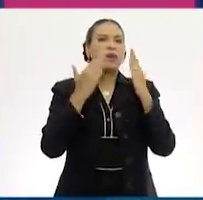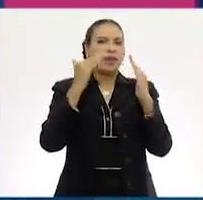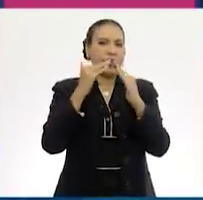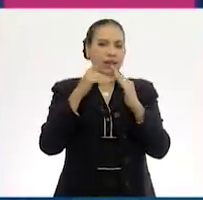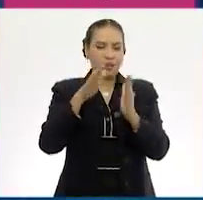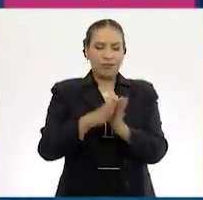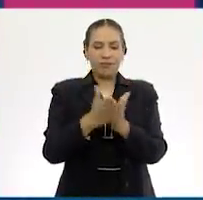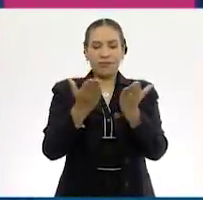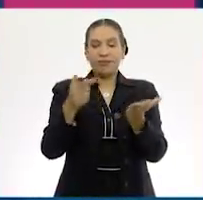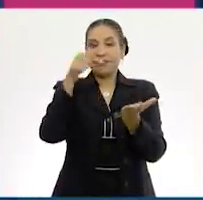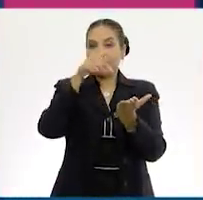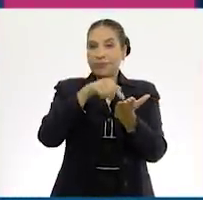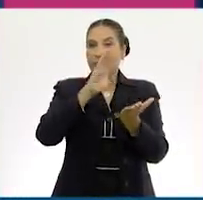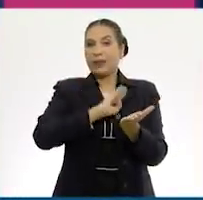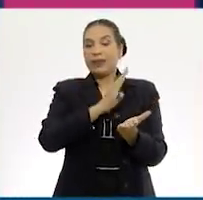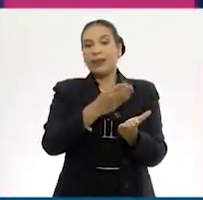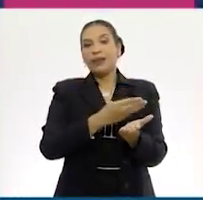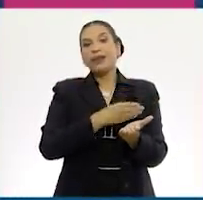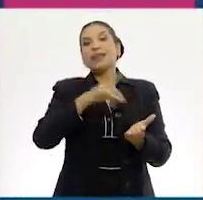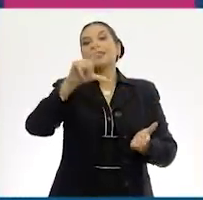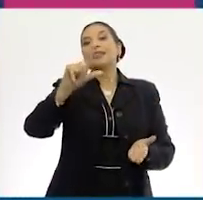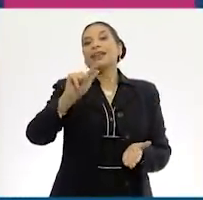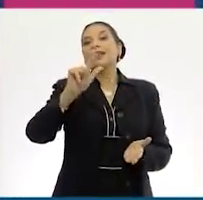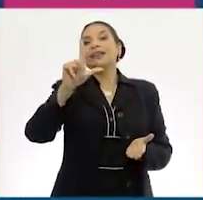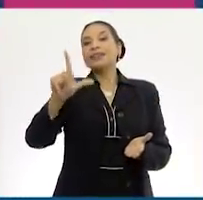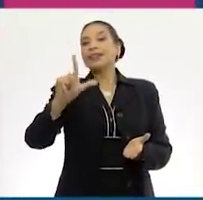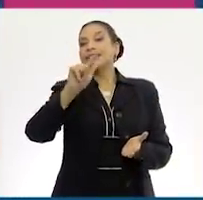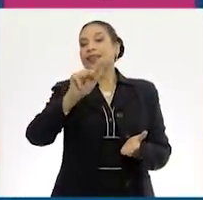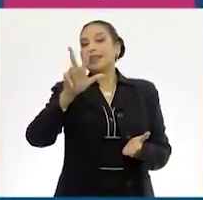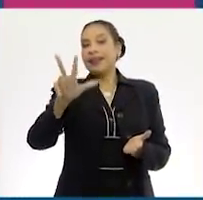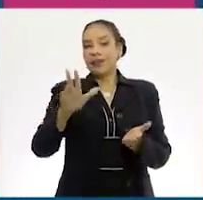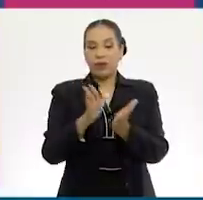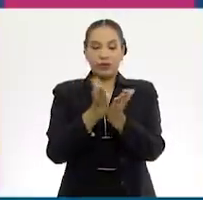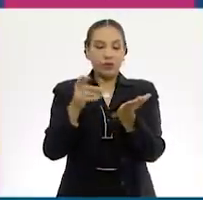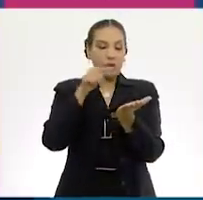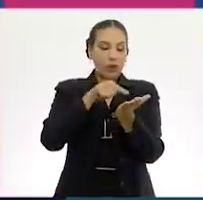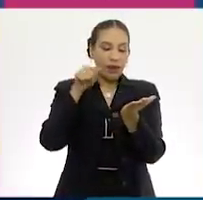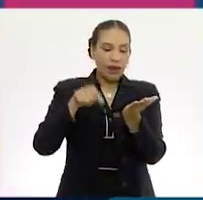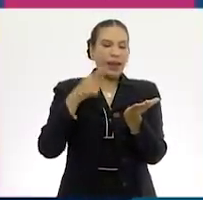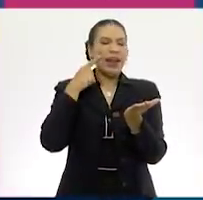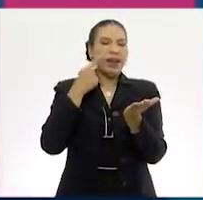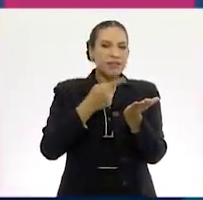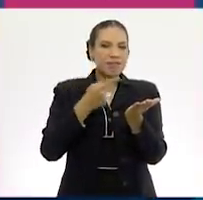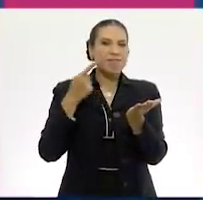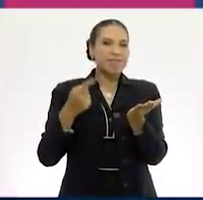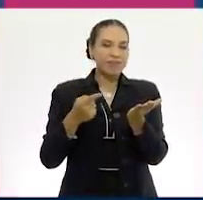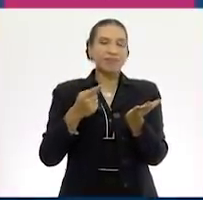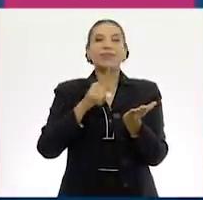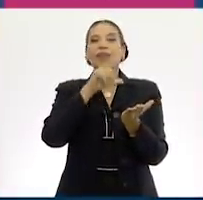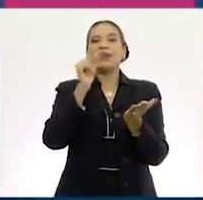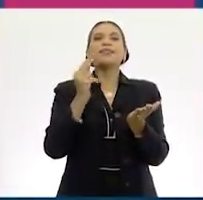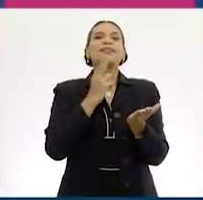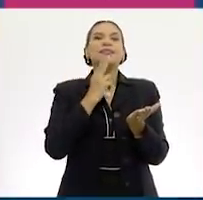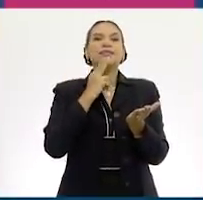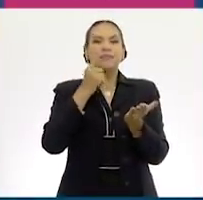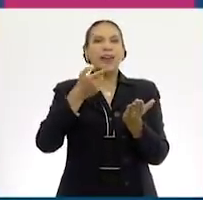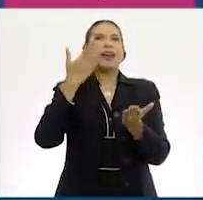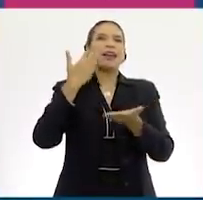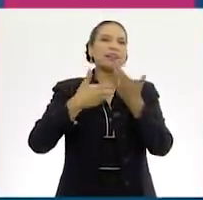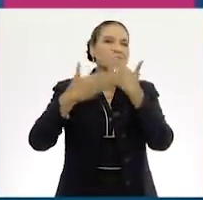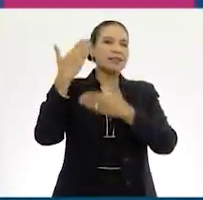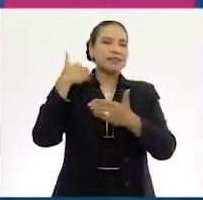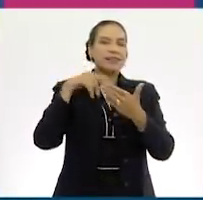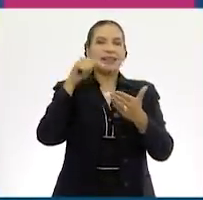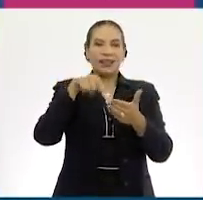también, abran su libro de español en la página 77 y 78 y verán a lo que me refiero y de paso nos servirá de referencia